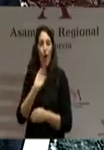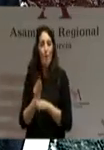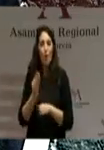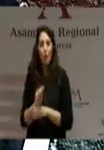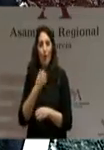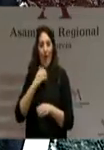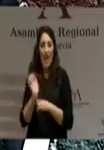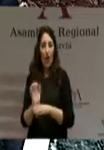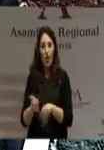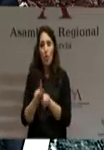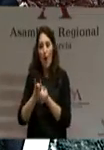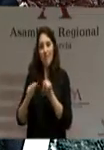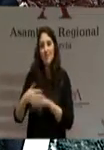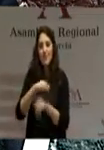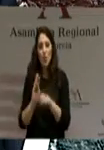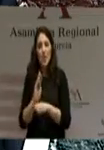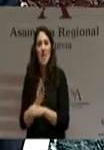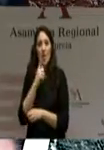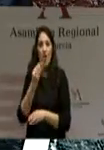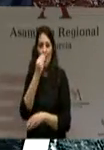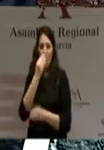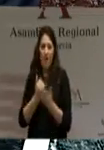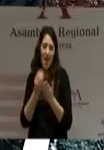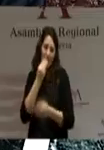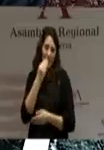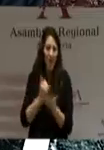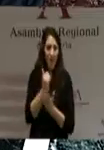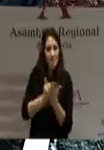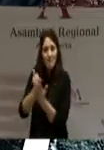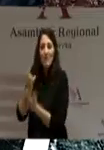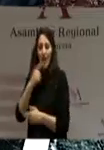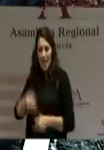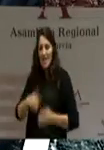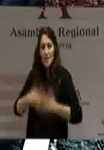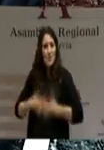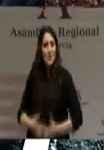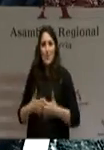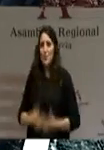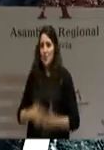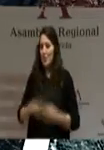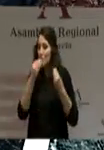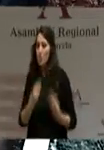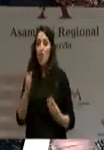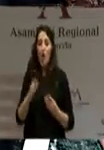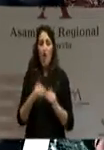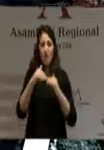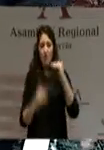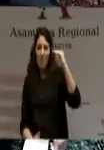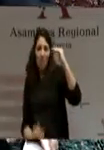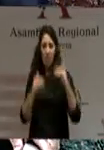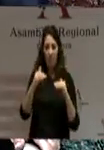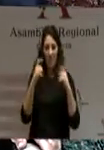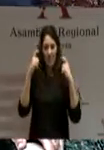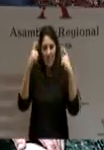potenciar la industria agroalimentaria, con enorme potencial en esta región, en reducir la brecha de la desigualdad, en la prevención